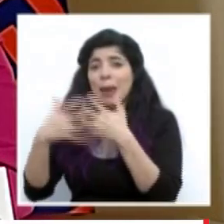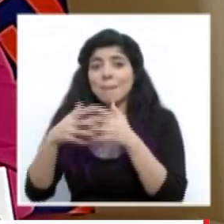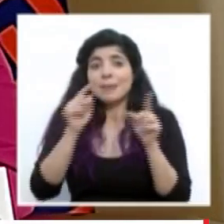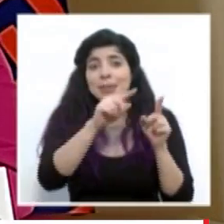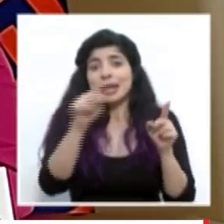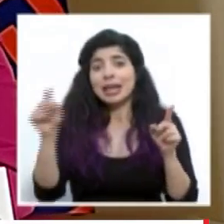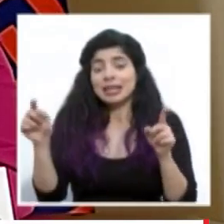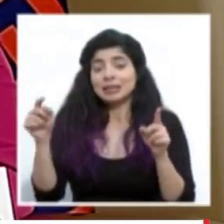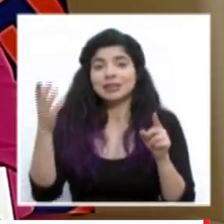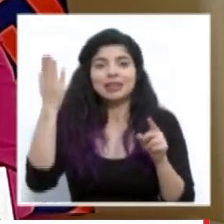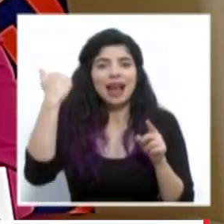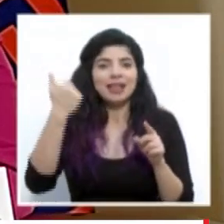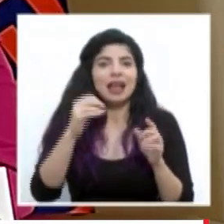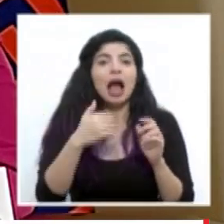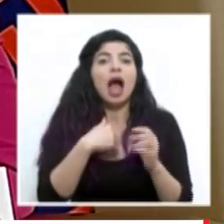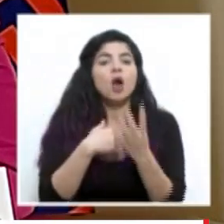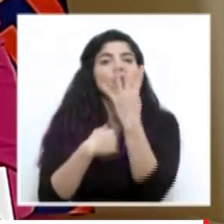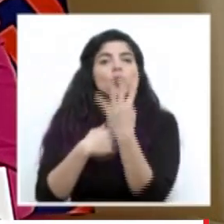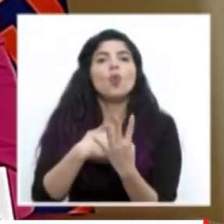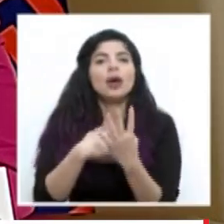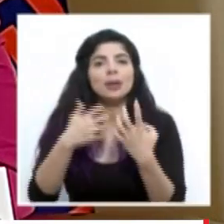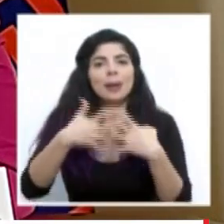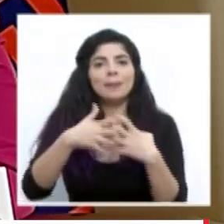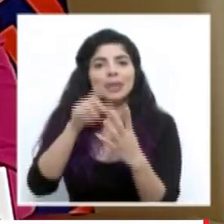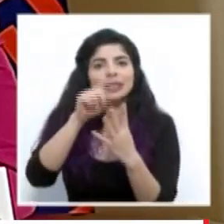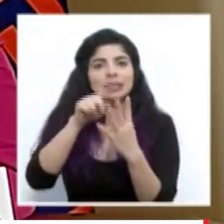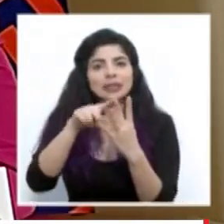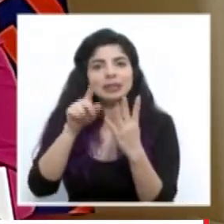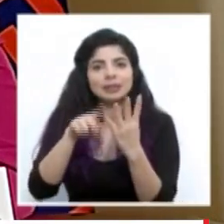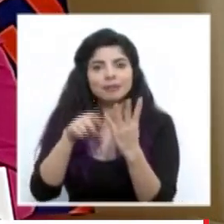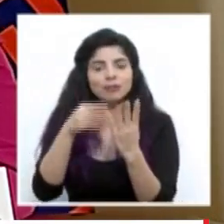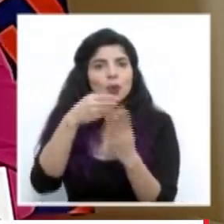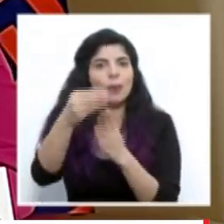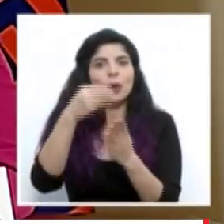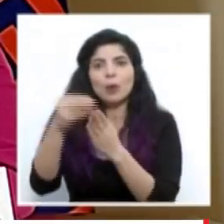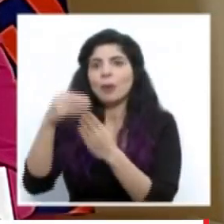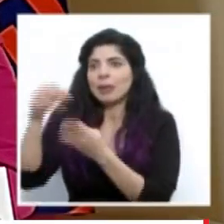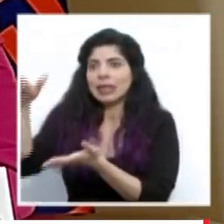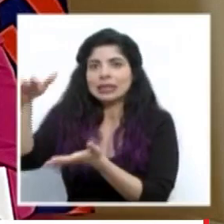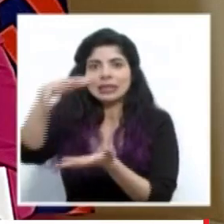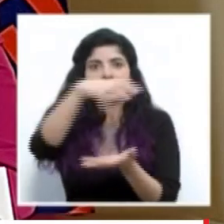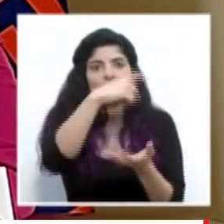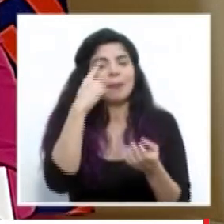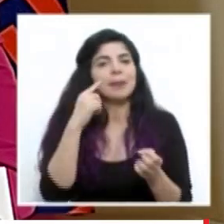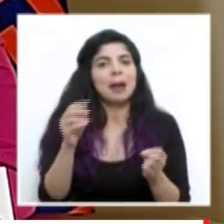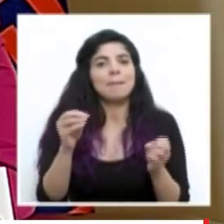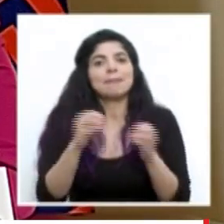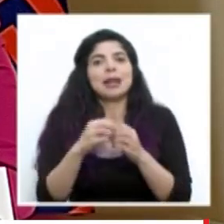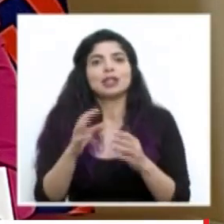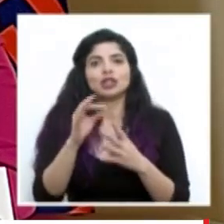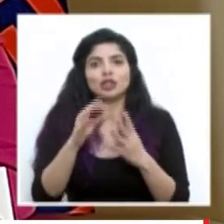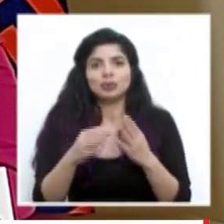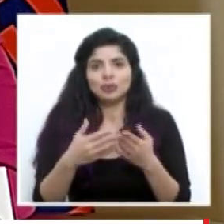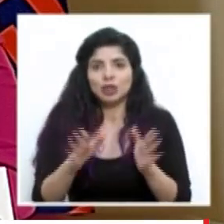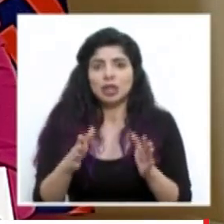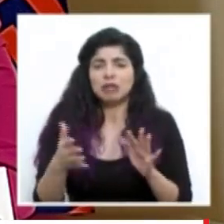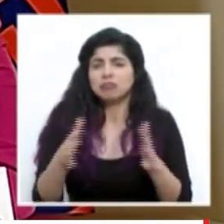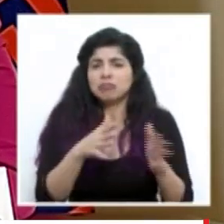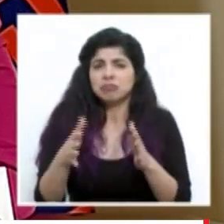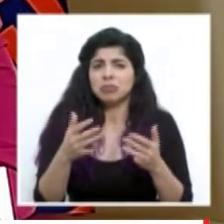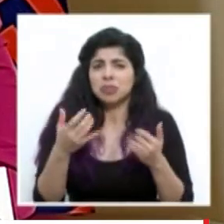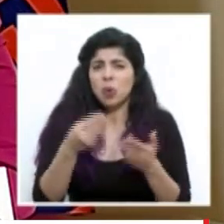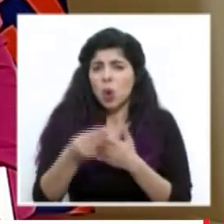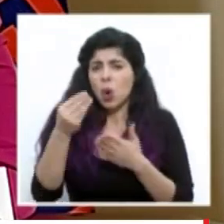que la institución tenía, compramos 4 casas comerciales diferentes para tener todas las opciones abiertas. Calculamos